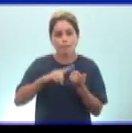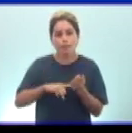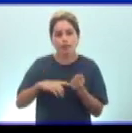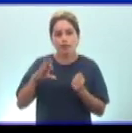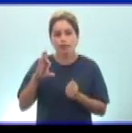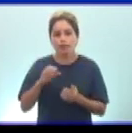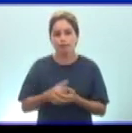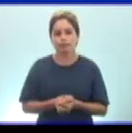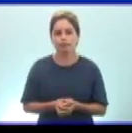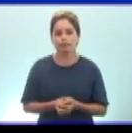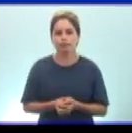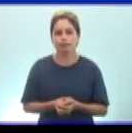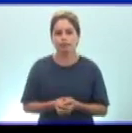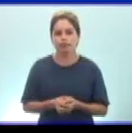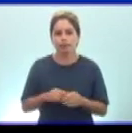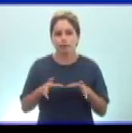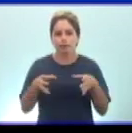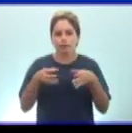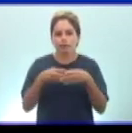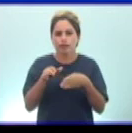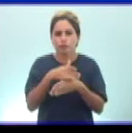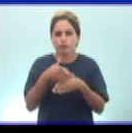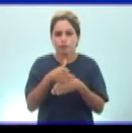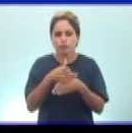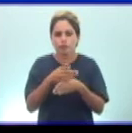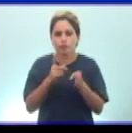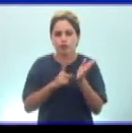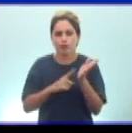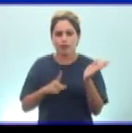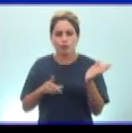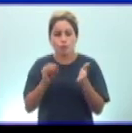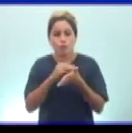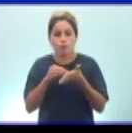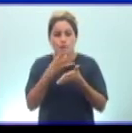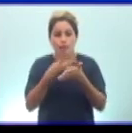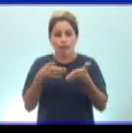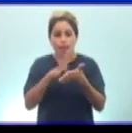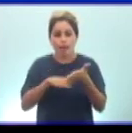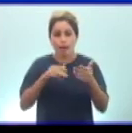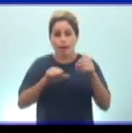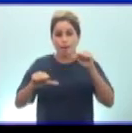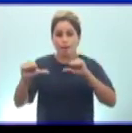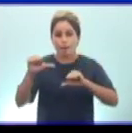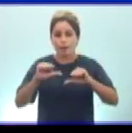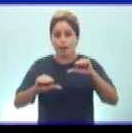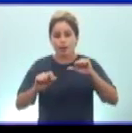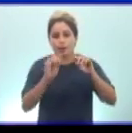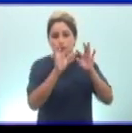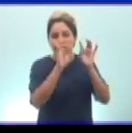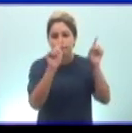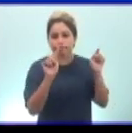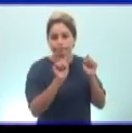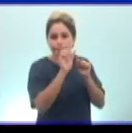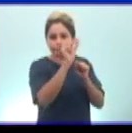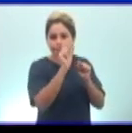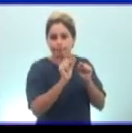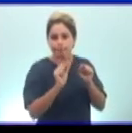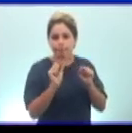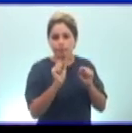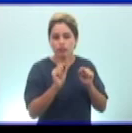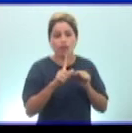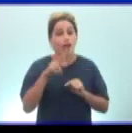podemos, a partir de la distribución electrónica, ubicar un elemento en la tabla periódica. Debemos también aplicar la regla de